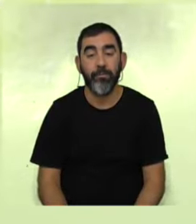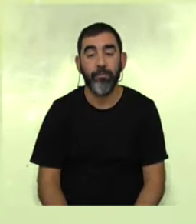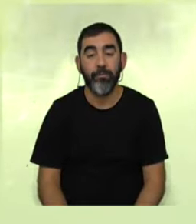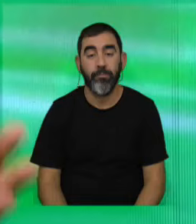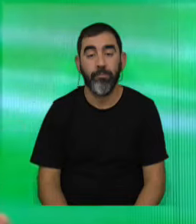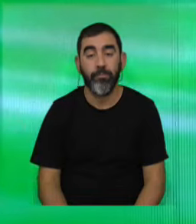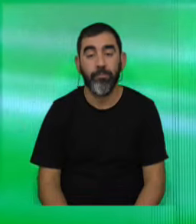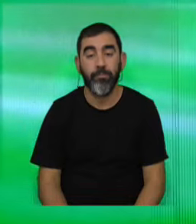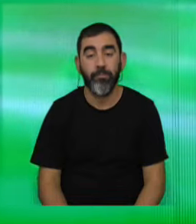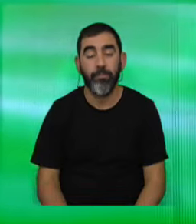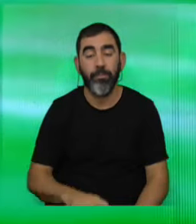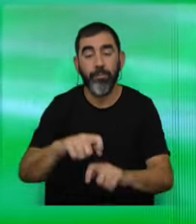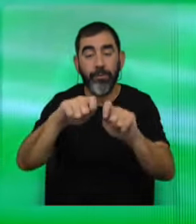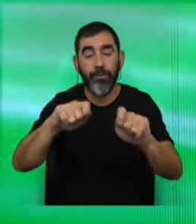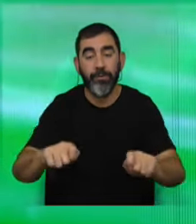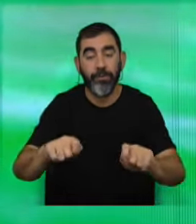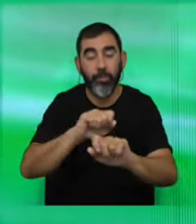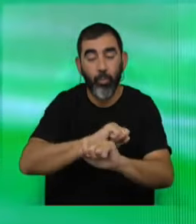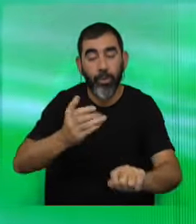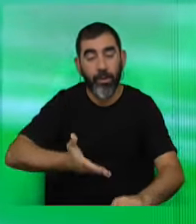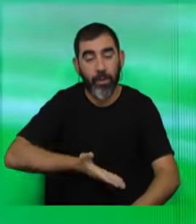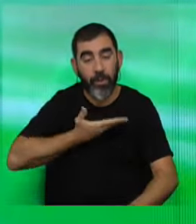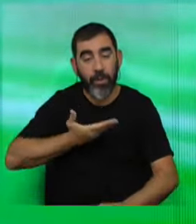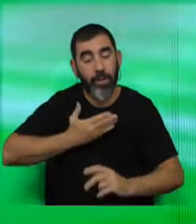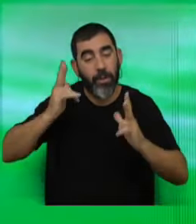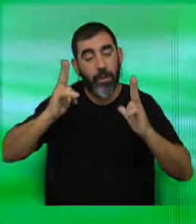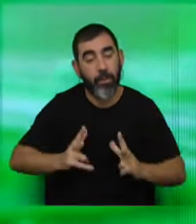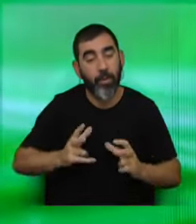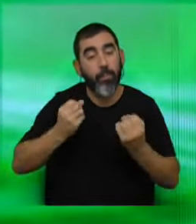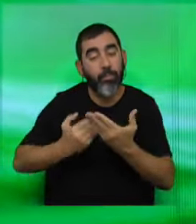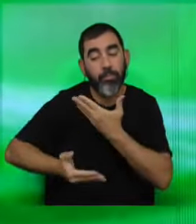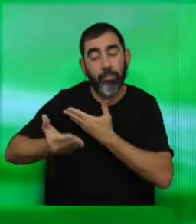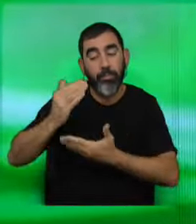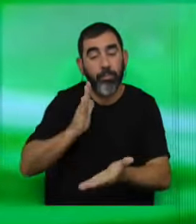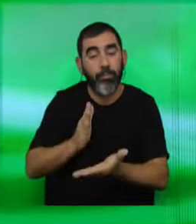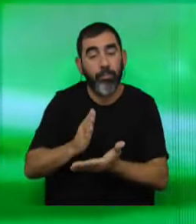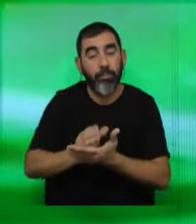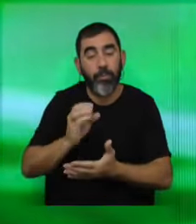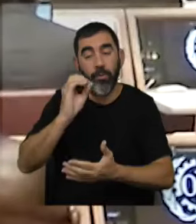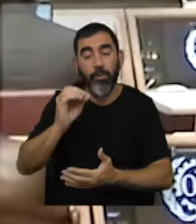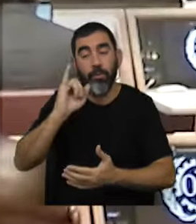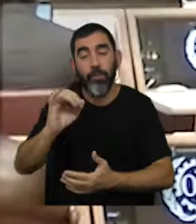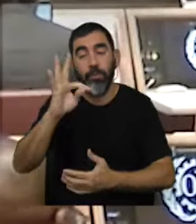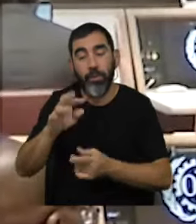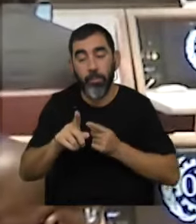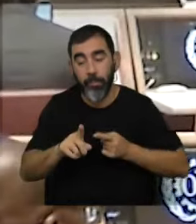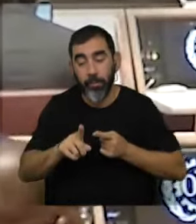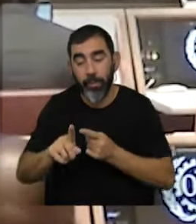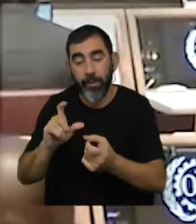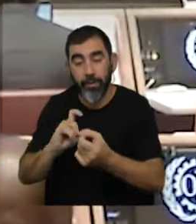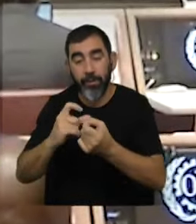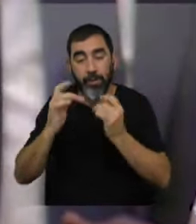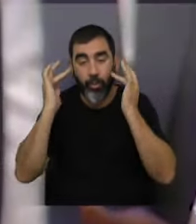jornada el pnt analiza una reclamación formal por el retroceso de derechos ante la oit sindical en la